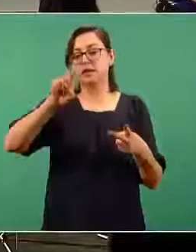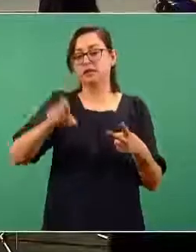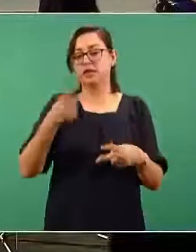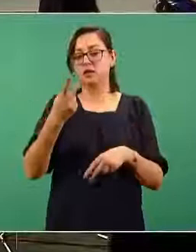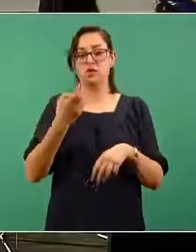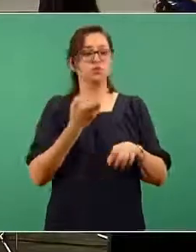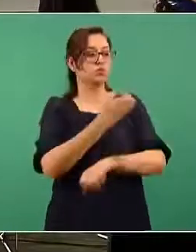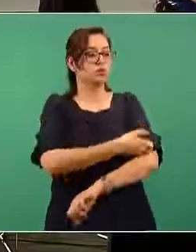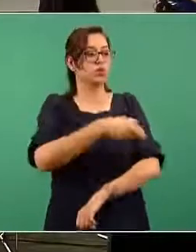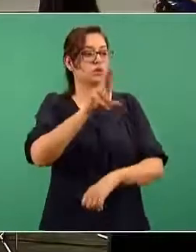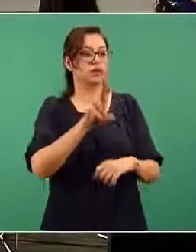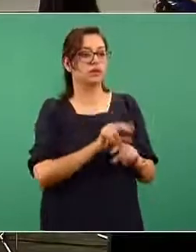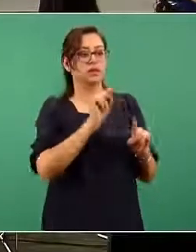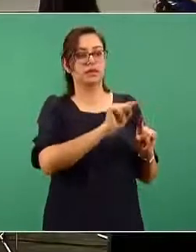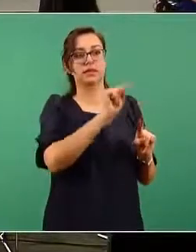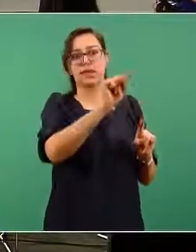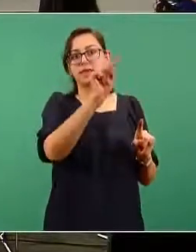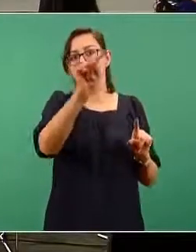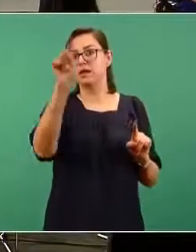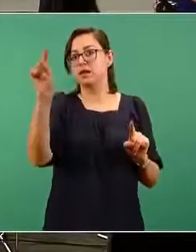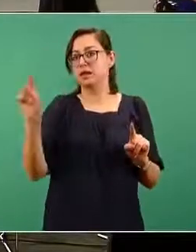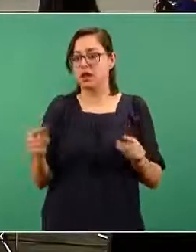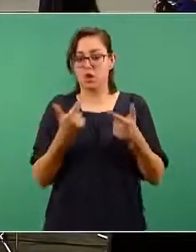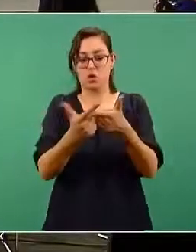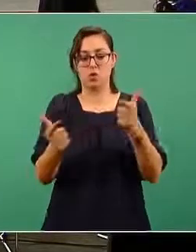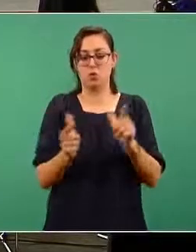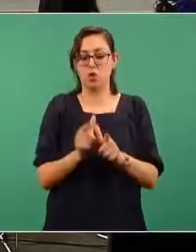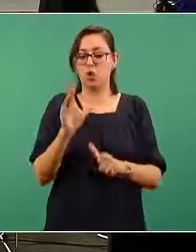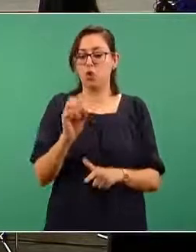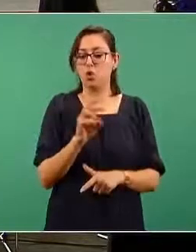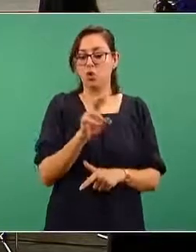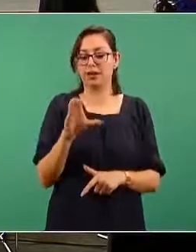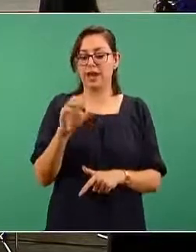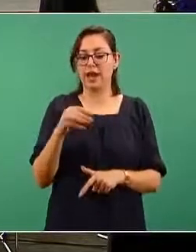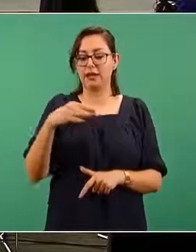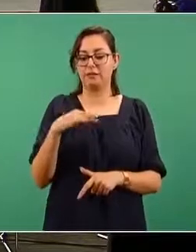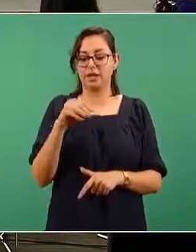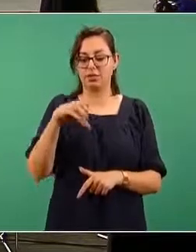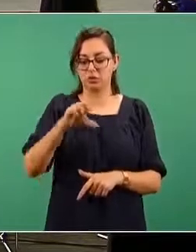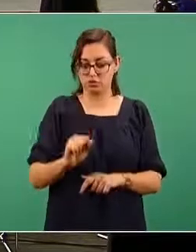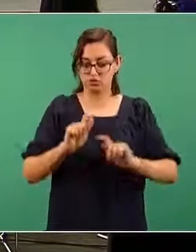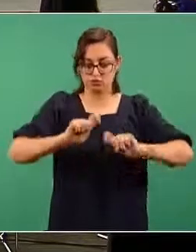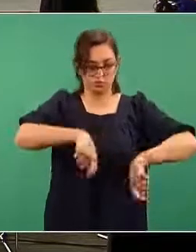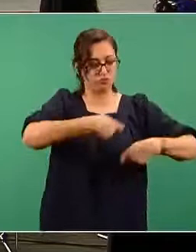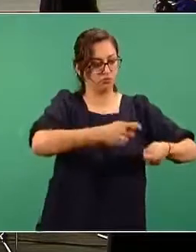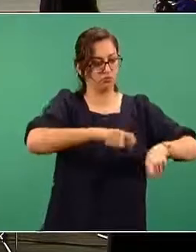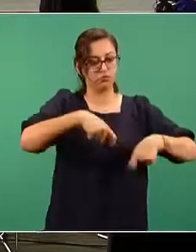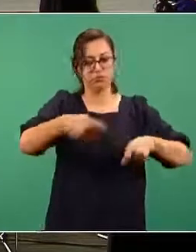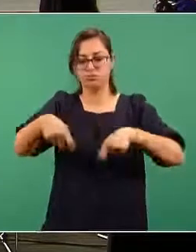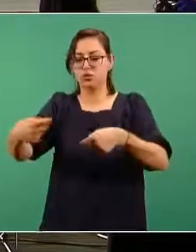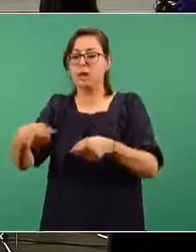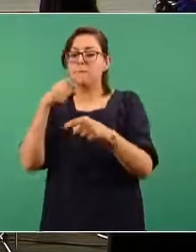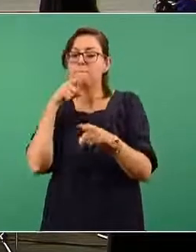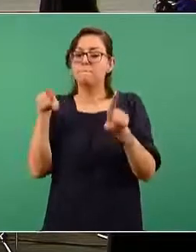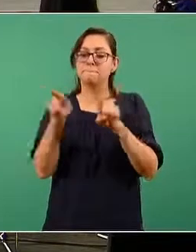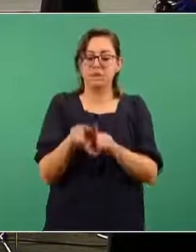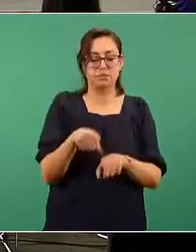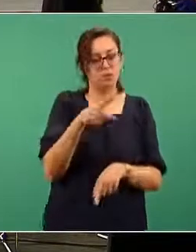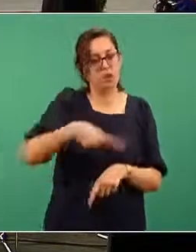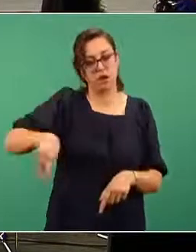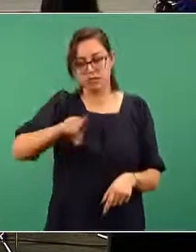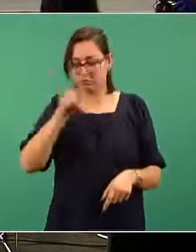coordinadoras designadas para el programa Correcaminos, para el operativo Correcaminos, funcionarias y funcionarios de salud de